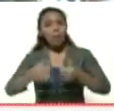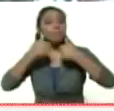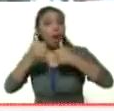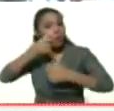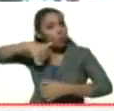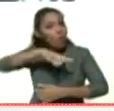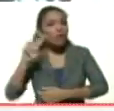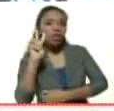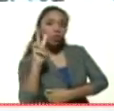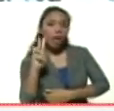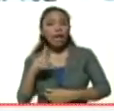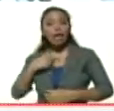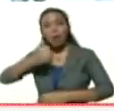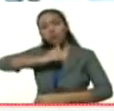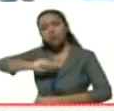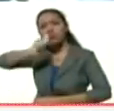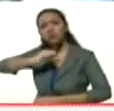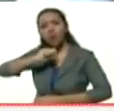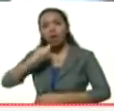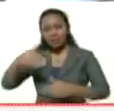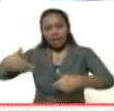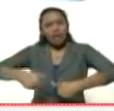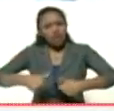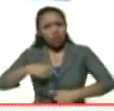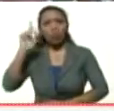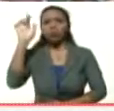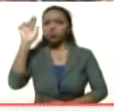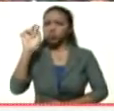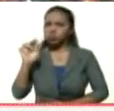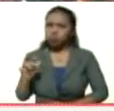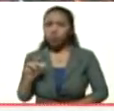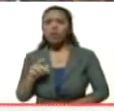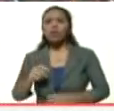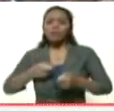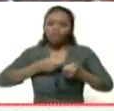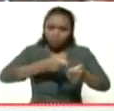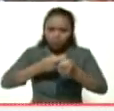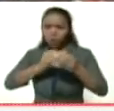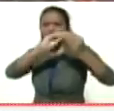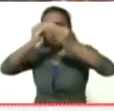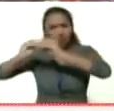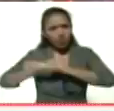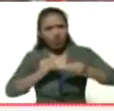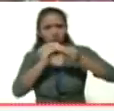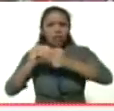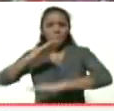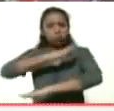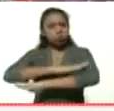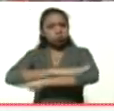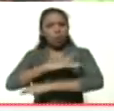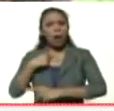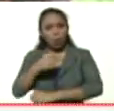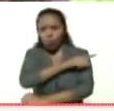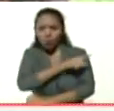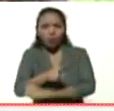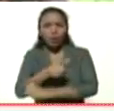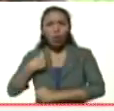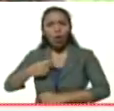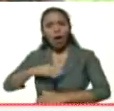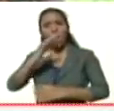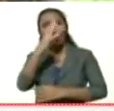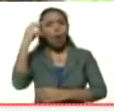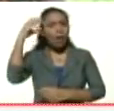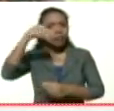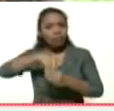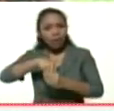de Venezuela y que sostiene con su esfuerzo diario, con el mantenimiento y la disciplina para cumplir con la